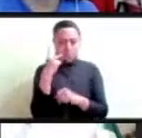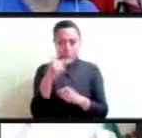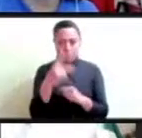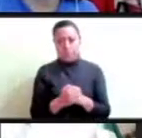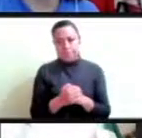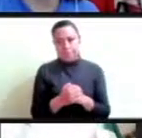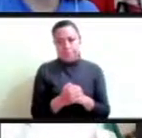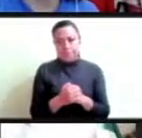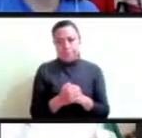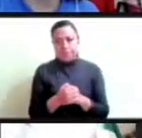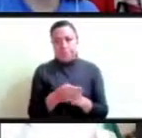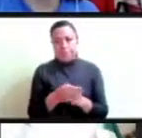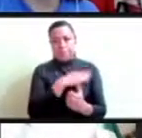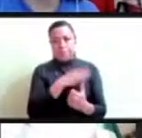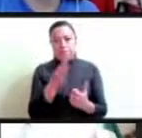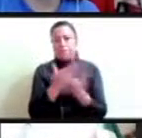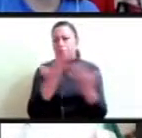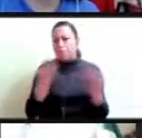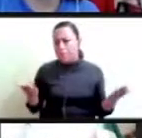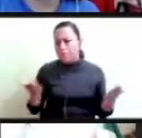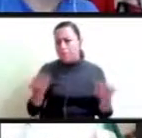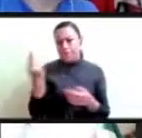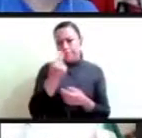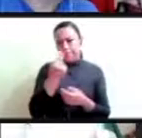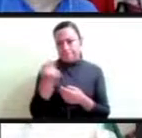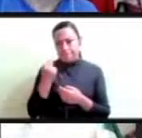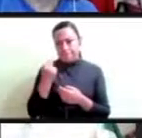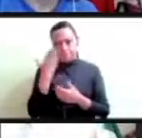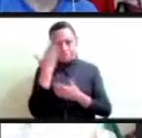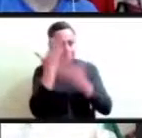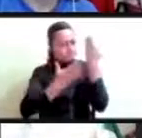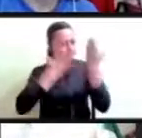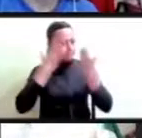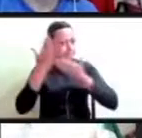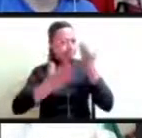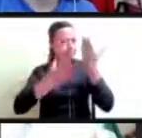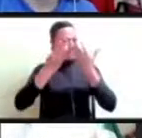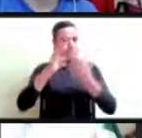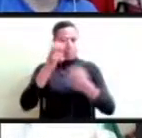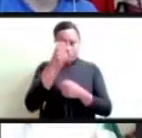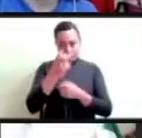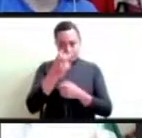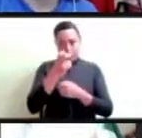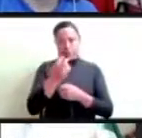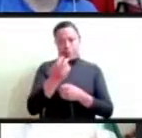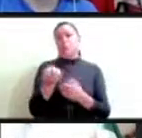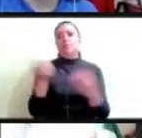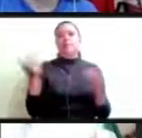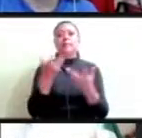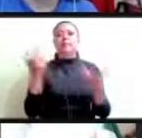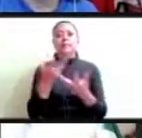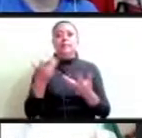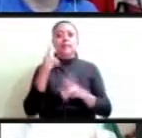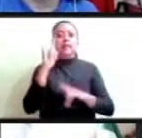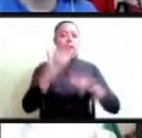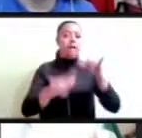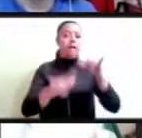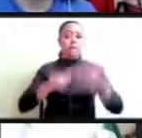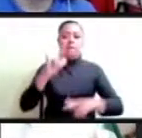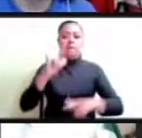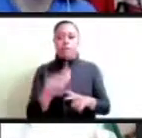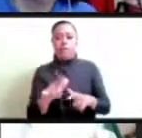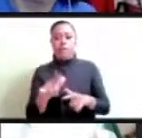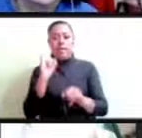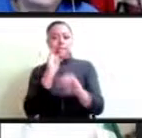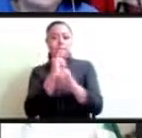que se analice la posibilidad de que se generen ferias virtuales del empleo. Pues